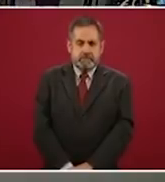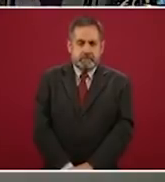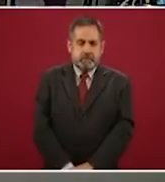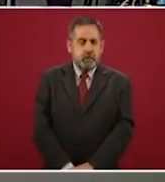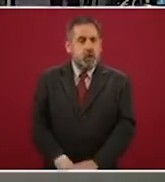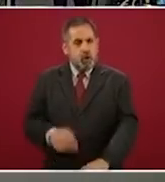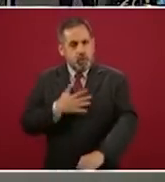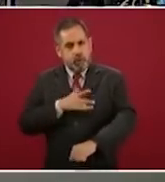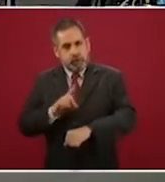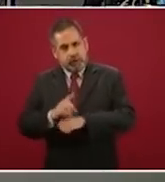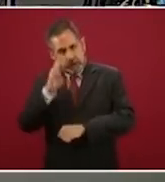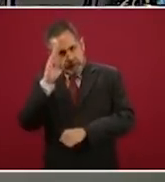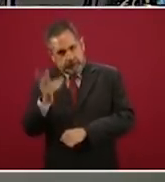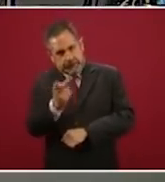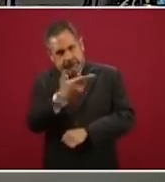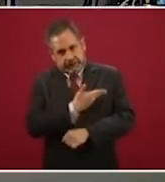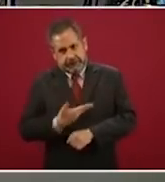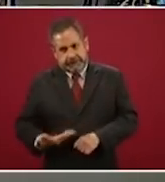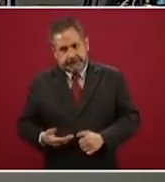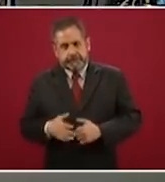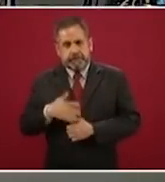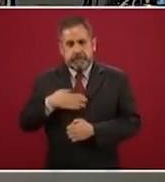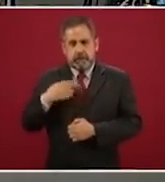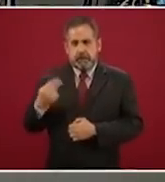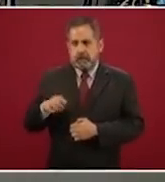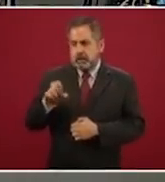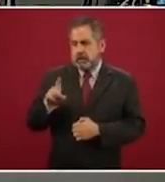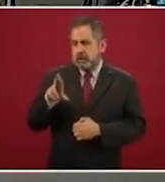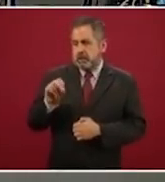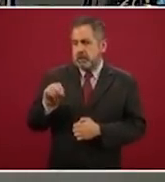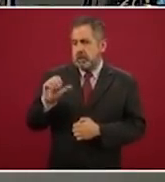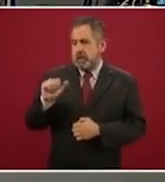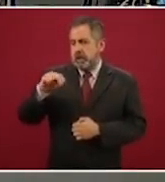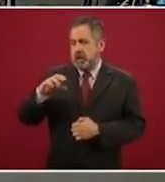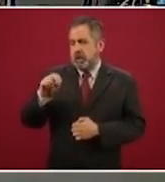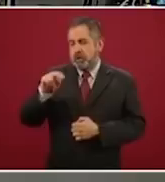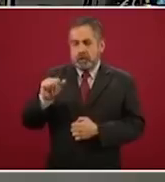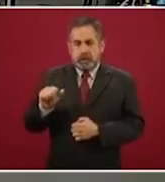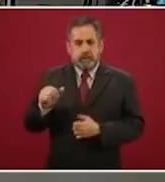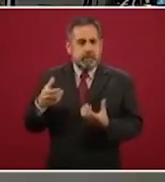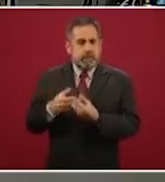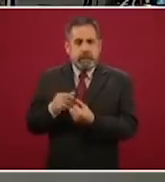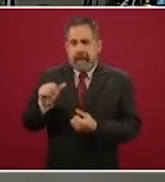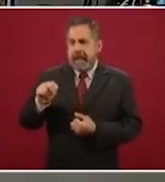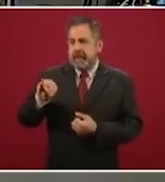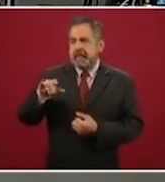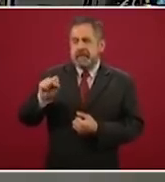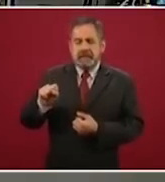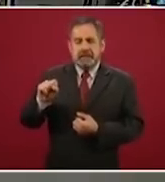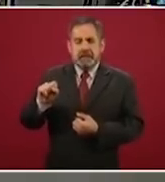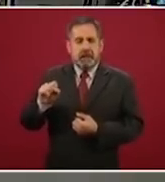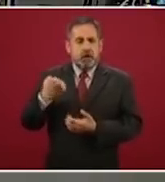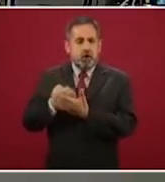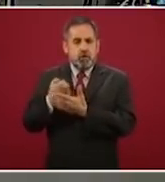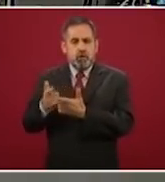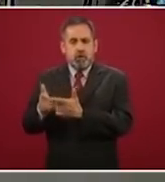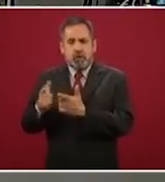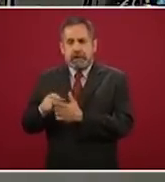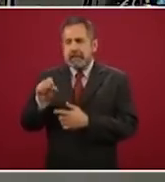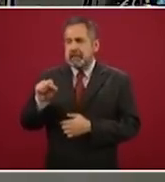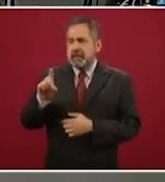Buenos días, señor presidente. Eduardo Esquivel Ancona, Análisis Económico, Grupo